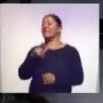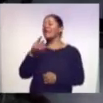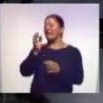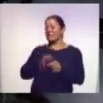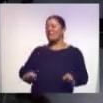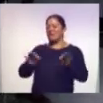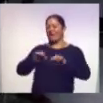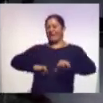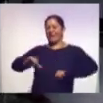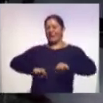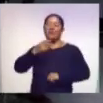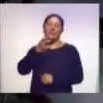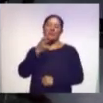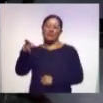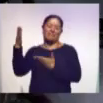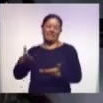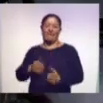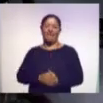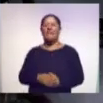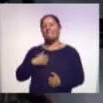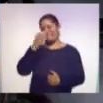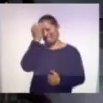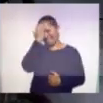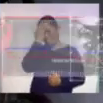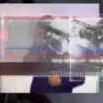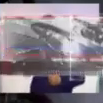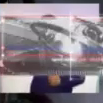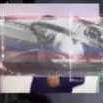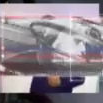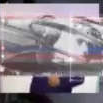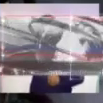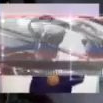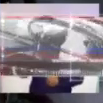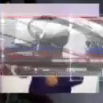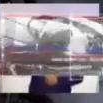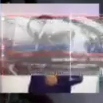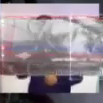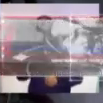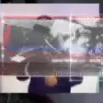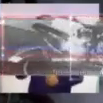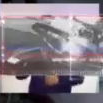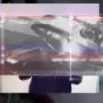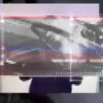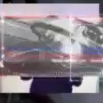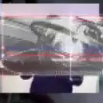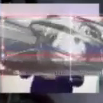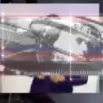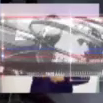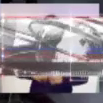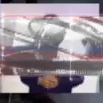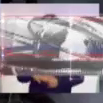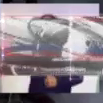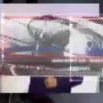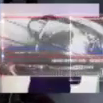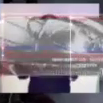presencia de también conocido como Juanma, quien nos va a platicar de este evento. ¿Cómo estás? Hola, Juanma, Mario, bienvenido. ¿Cómo estás? Un placer